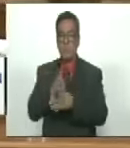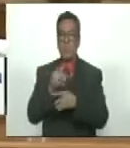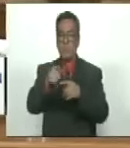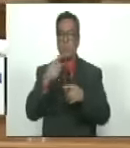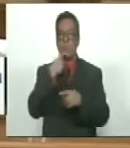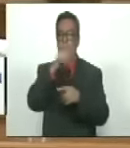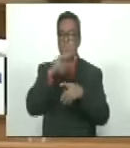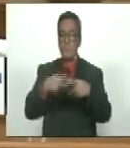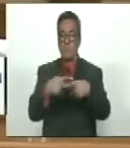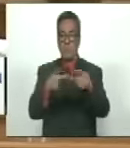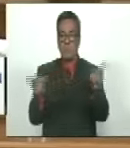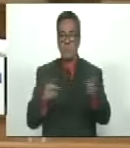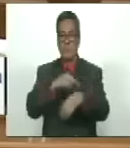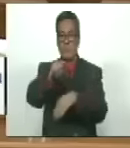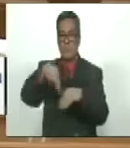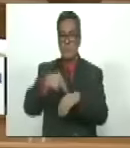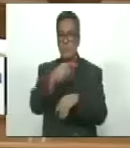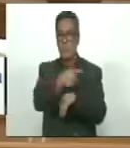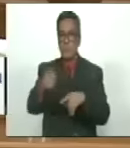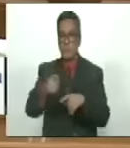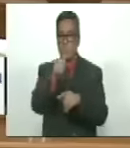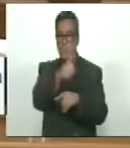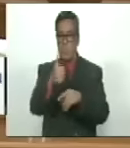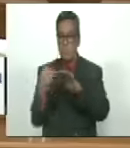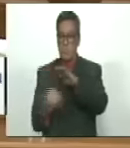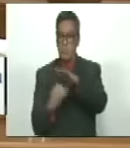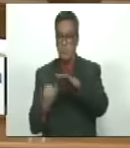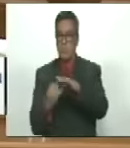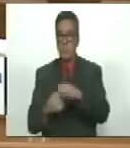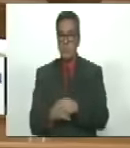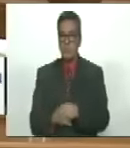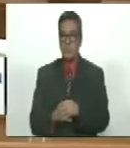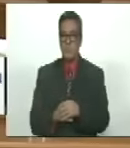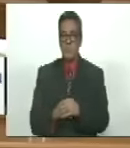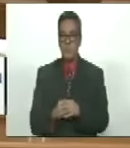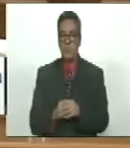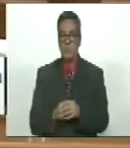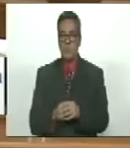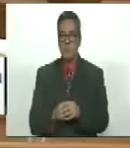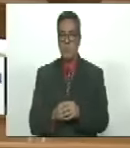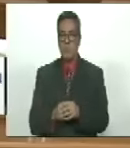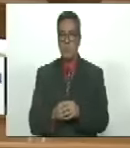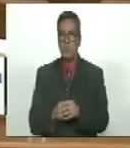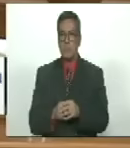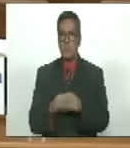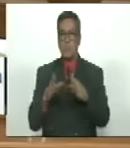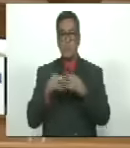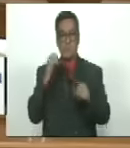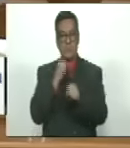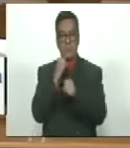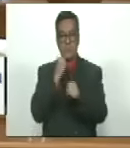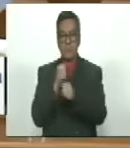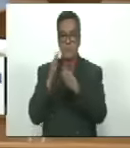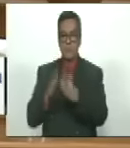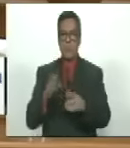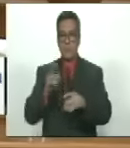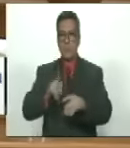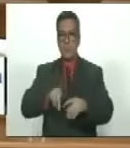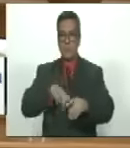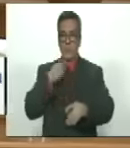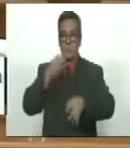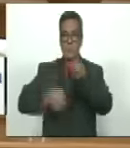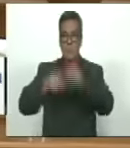gran consulta pública nacional. Ustedes en cada institución, todos los trabajadores del Poder